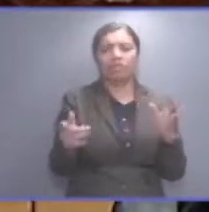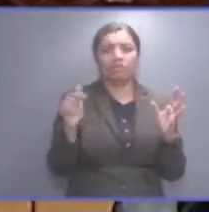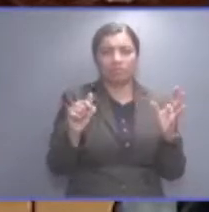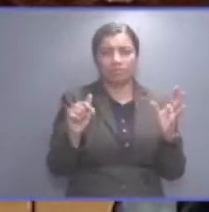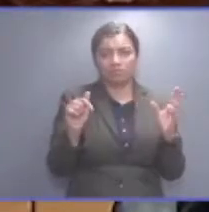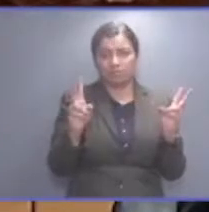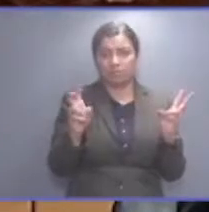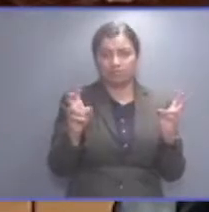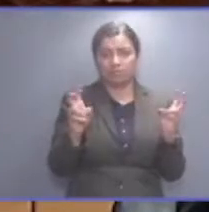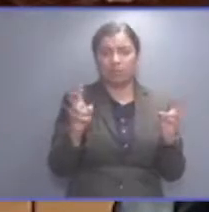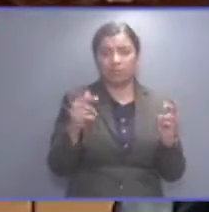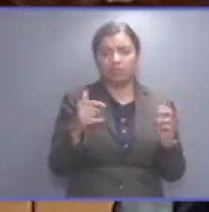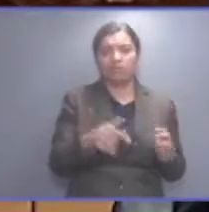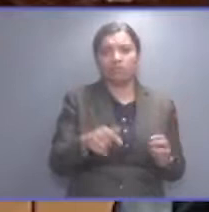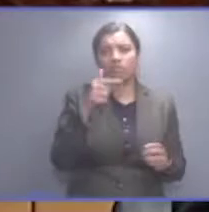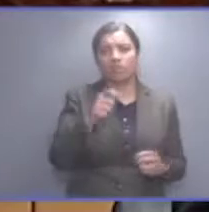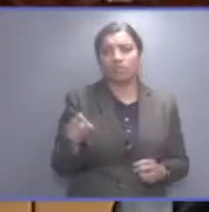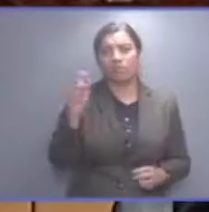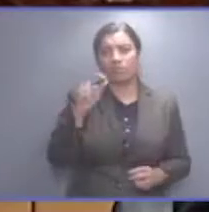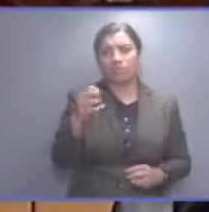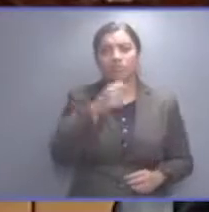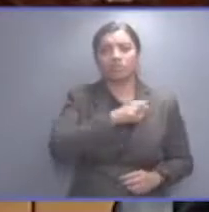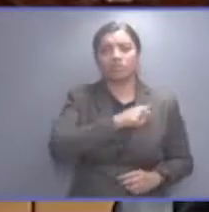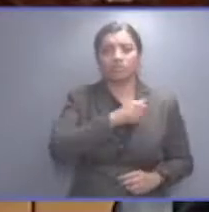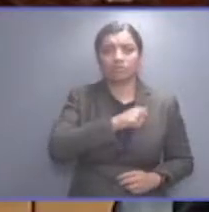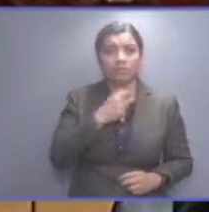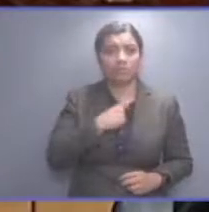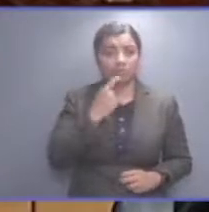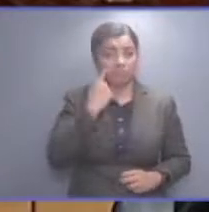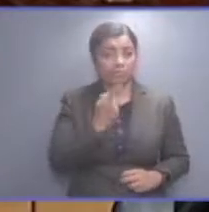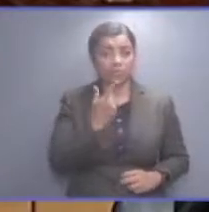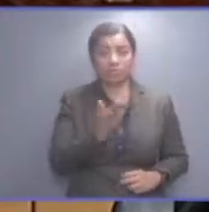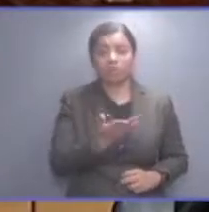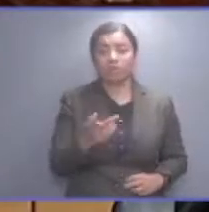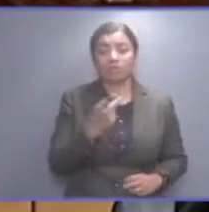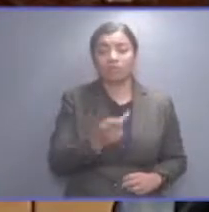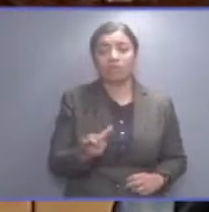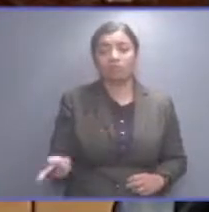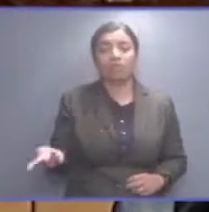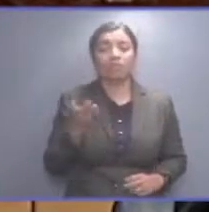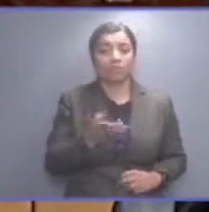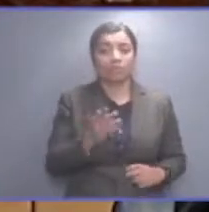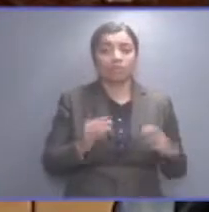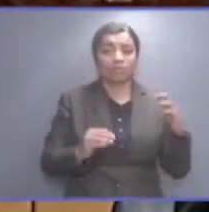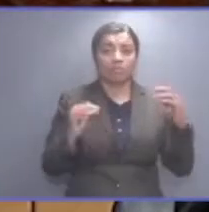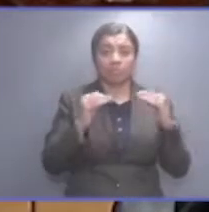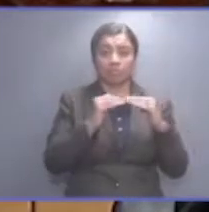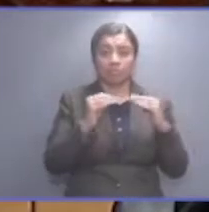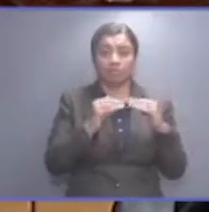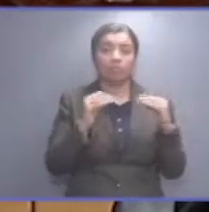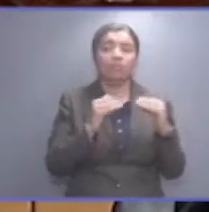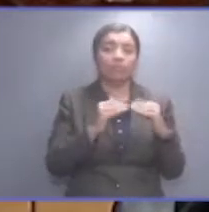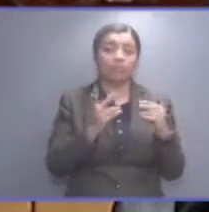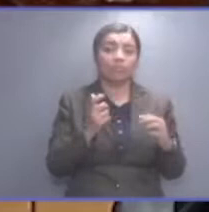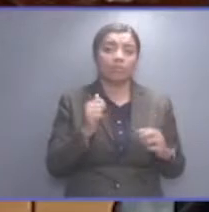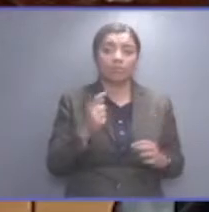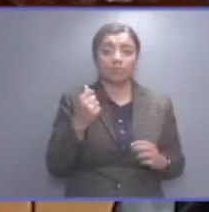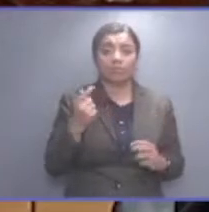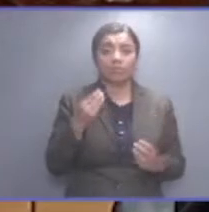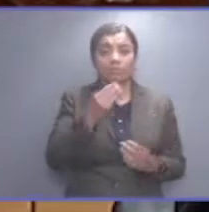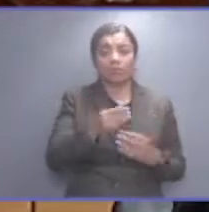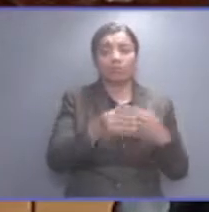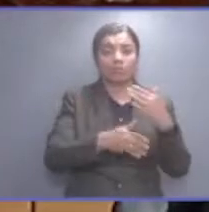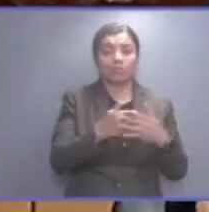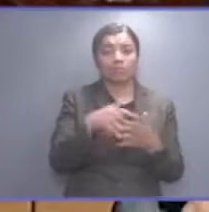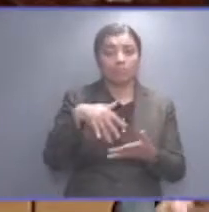de las entidades encargadas de velar por este tipo de productos, al igual que también insumos por parte